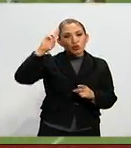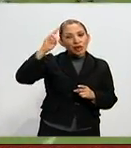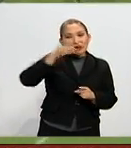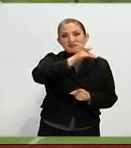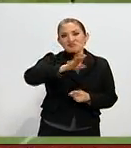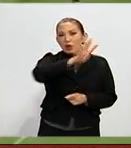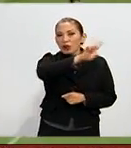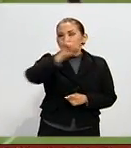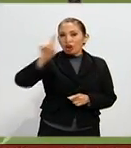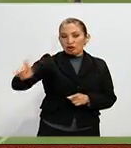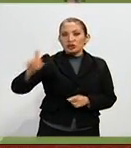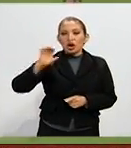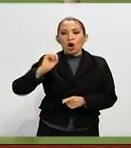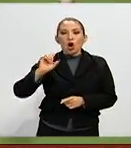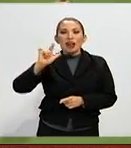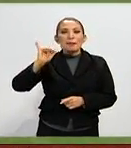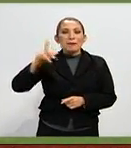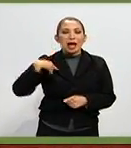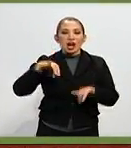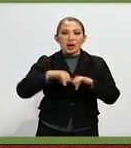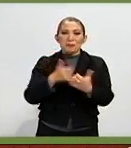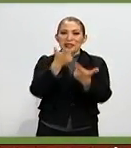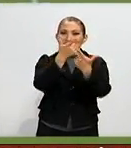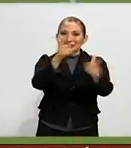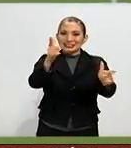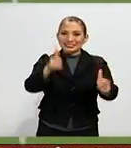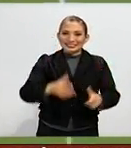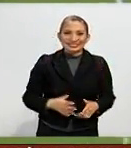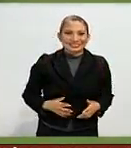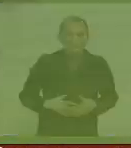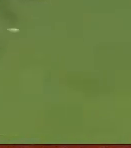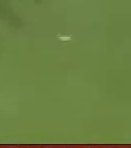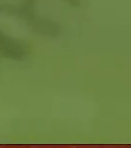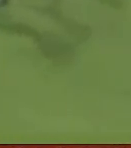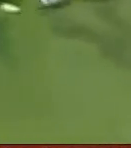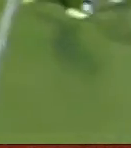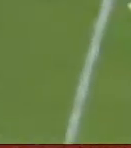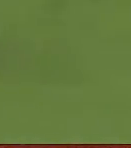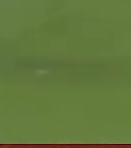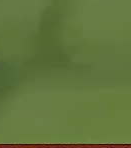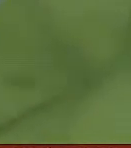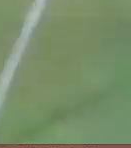impone 4-1 al Olimpia en la Copa Libertadores.